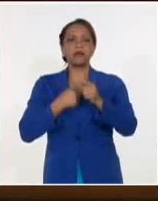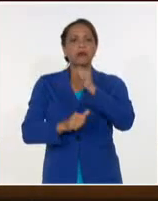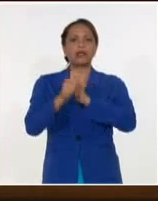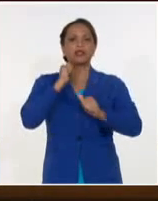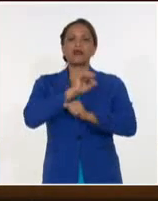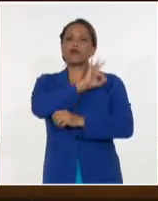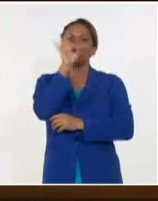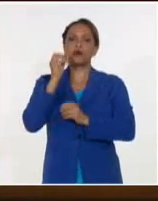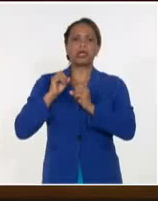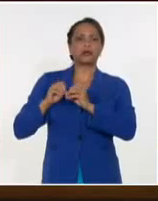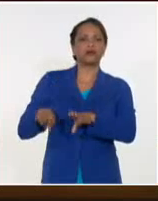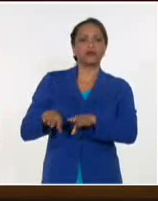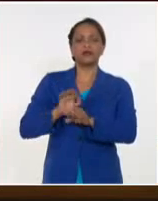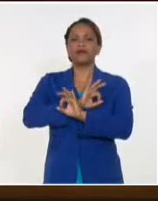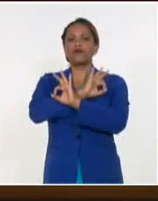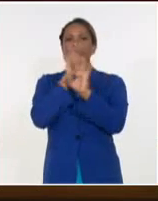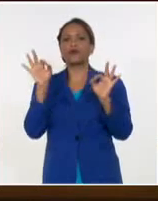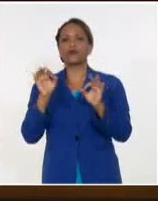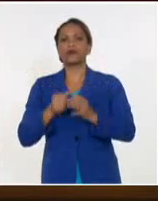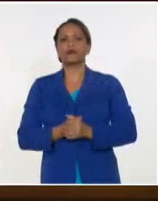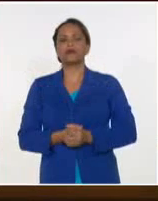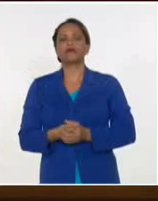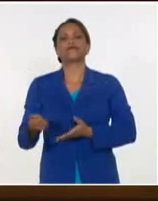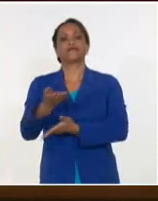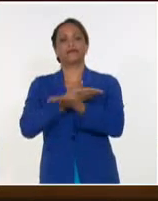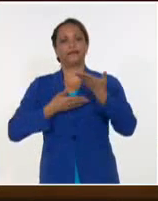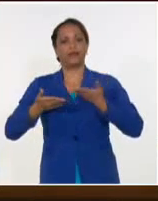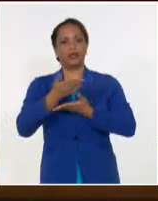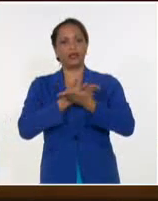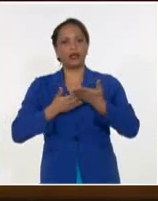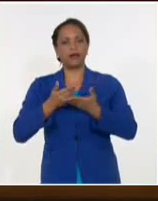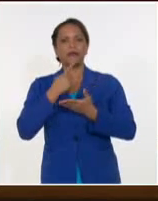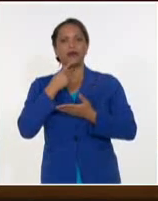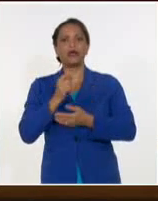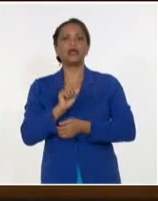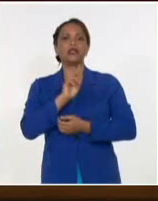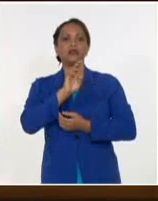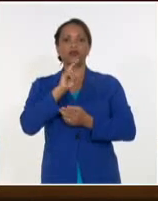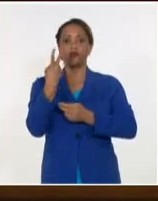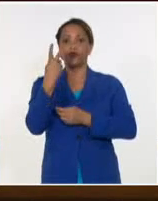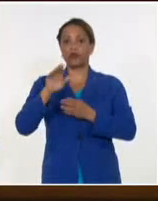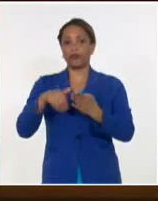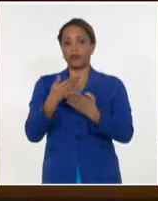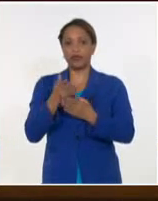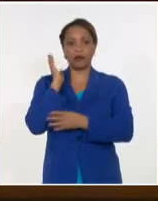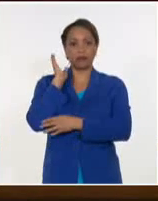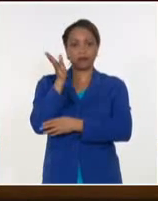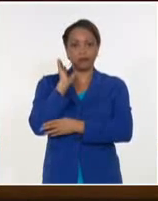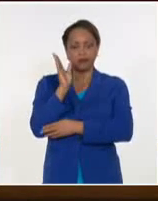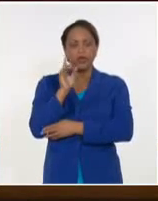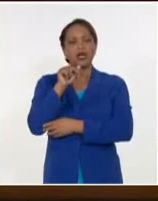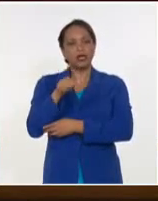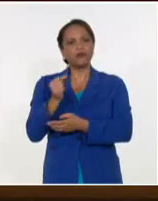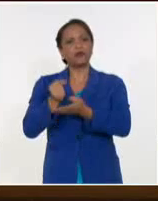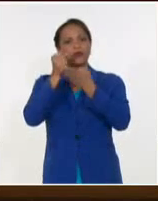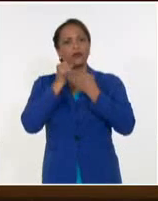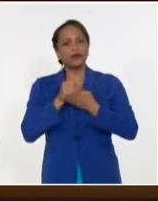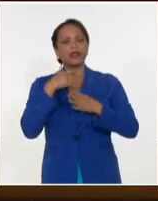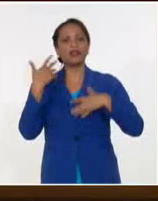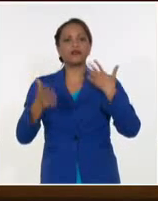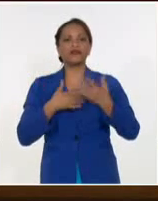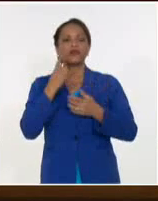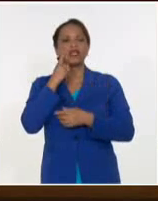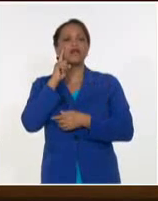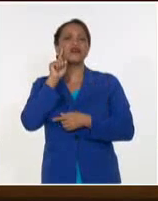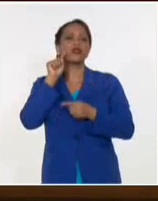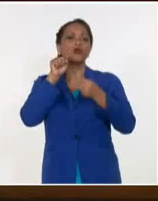renunciar. Los intercambios sostenidos durante las últimas 48 horas nos han permitido esbozar el camino a seguir en